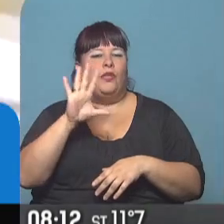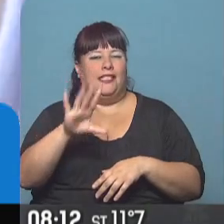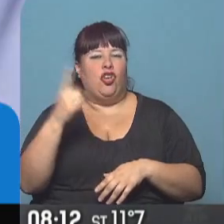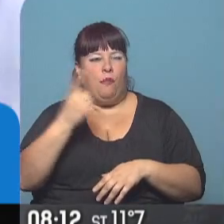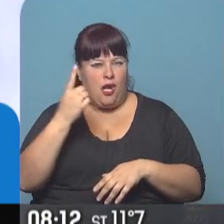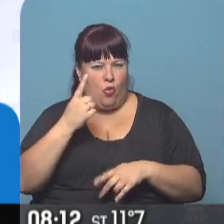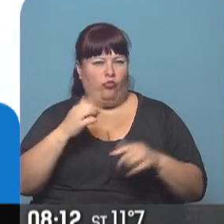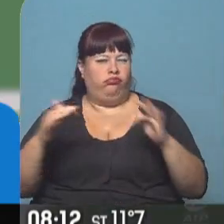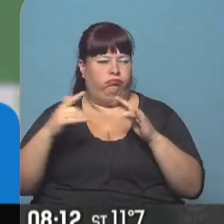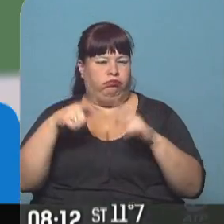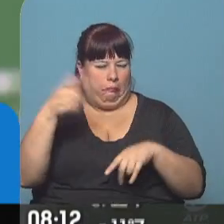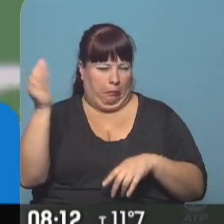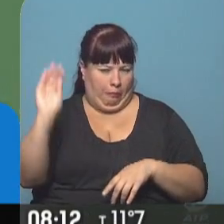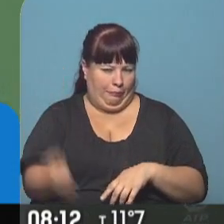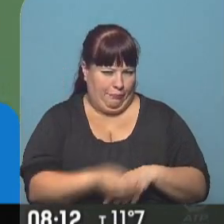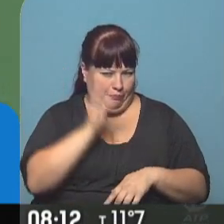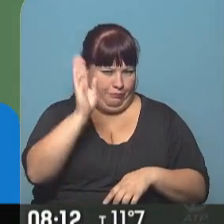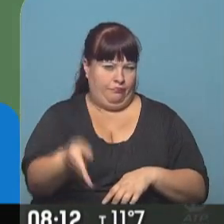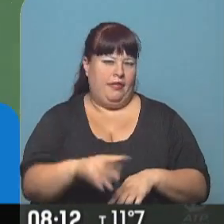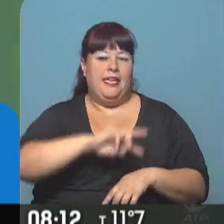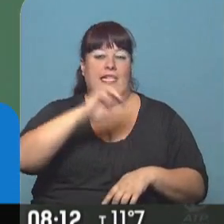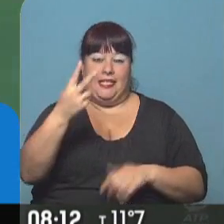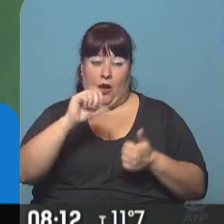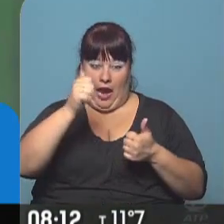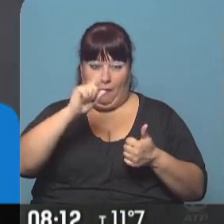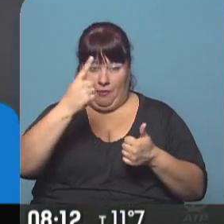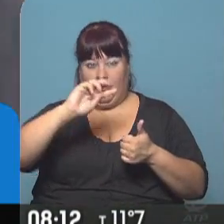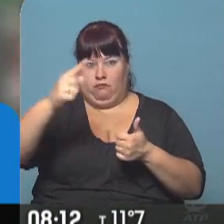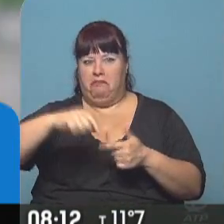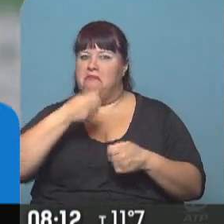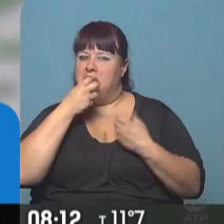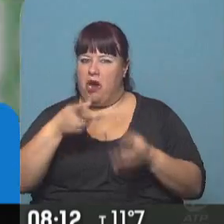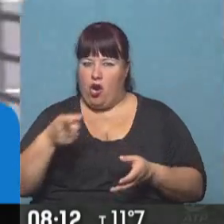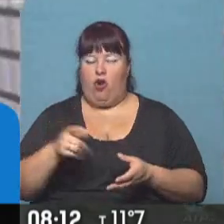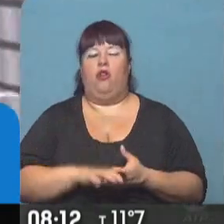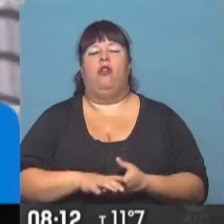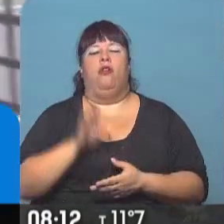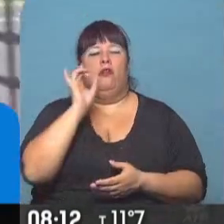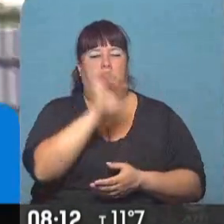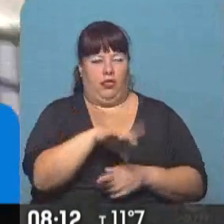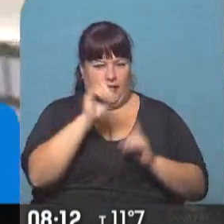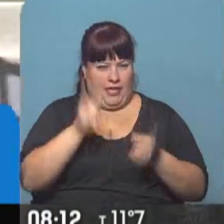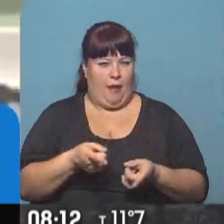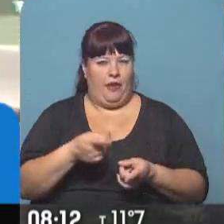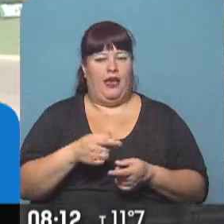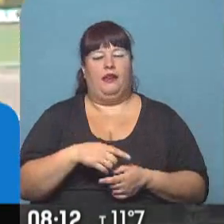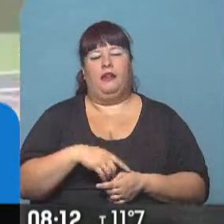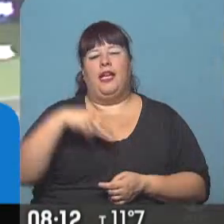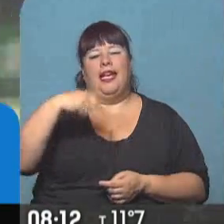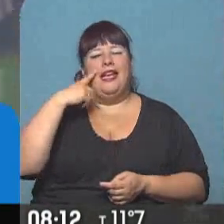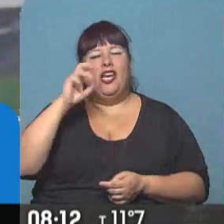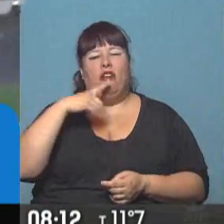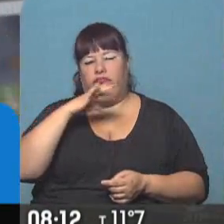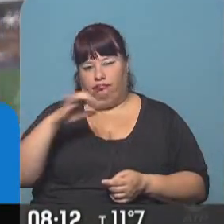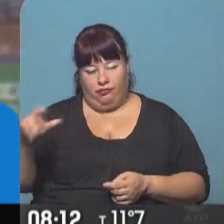55 minutos para doblegar a Zverev en su segunda mejor victoria, lo que decíamos recién. Había eliminado también a Nicolás